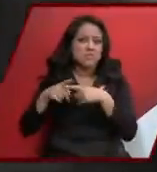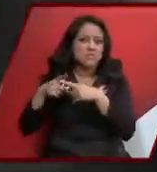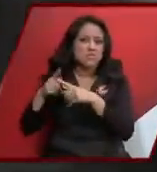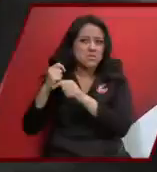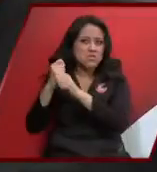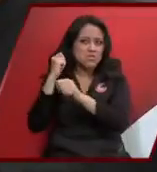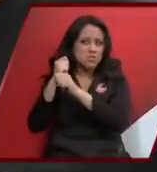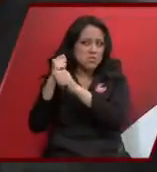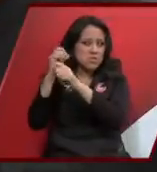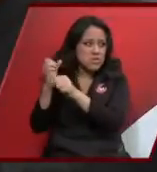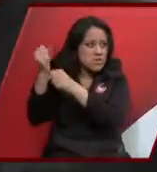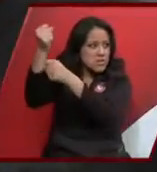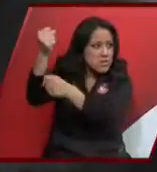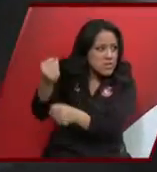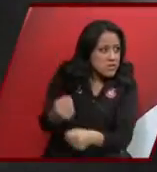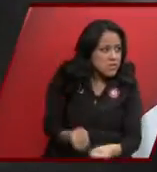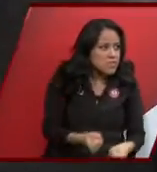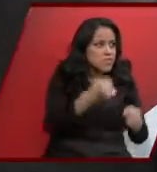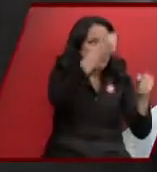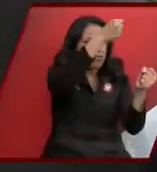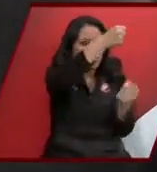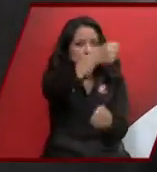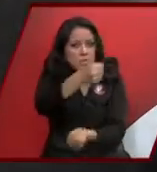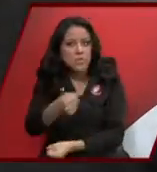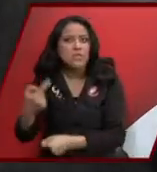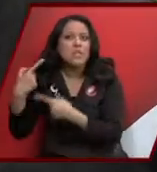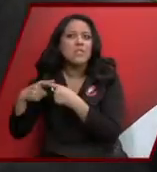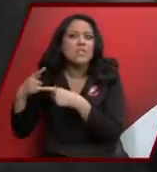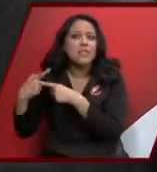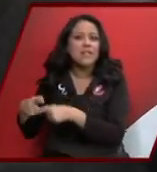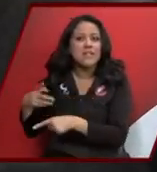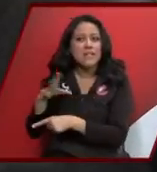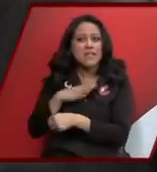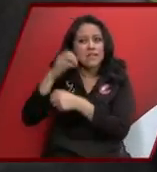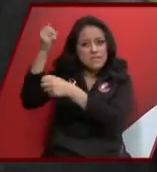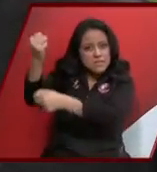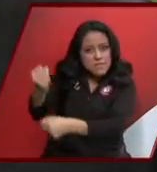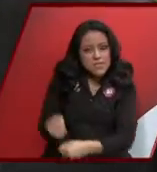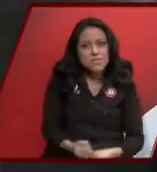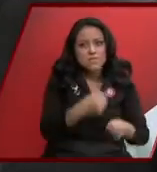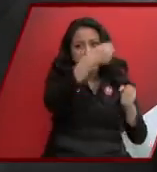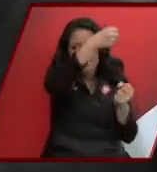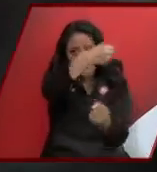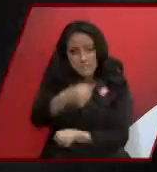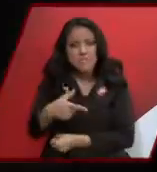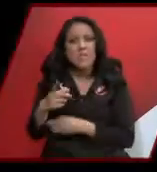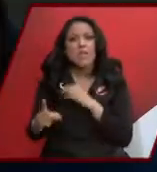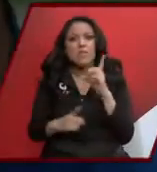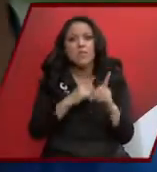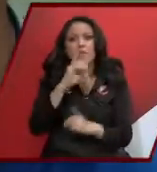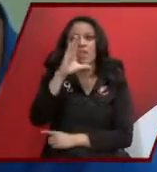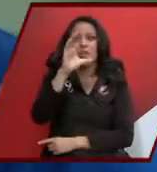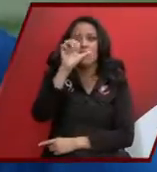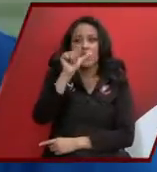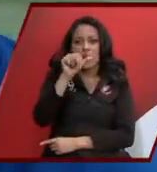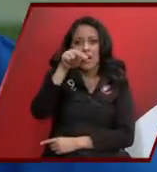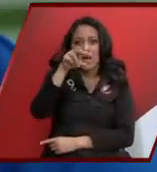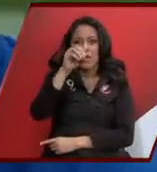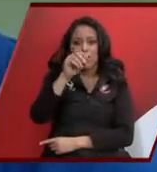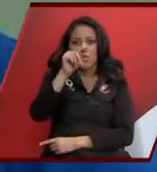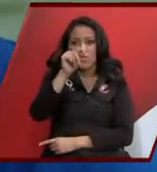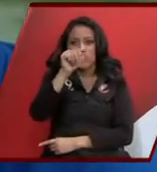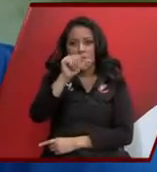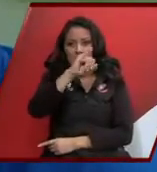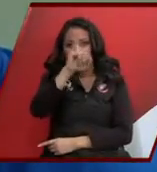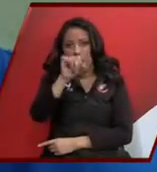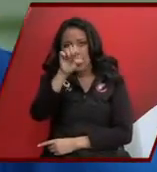para ir a las chinampas o cualquier lugar. De ahí, bueno, evolucionó después de las Olimpiadas a este deporte, el canotaje. Mismo al que su hijo Adrián